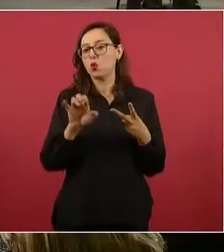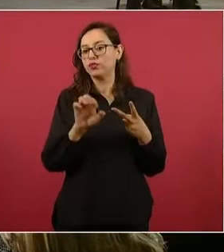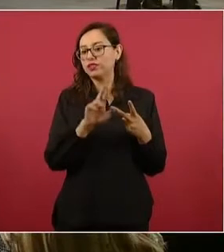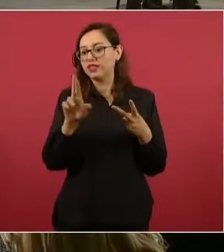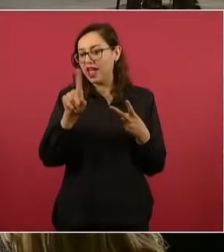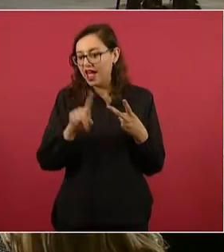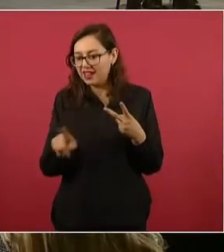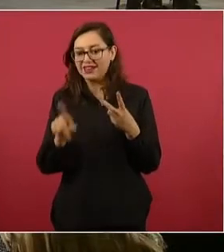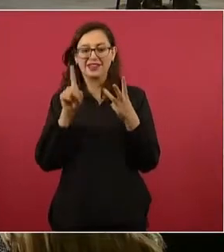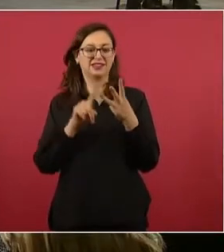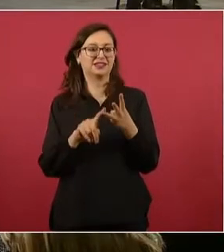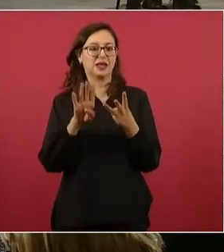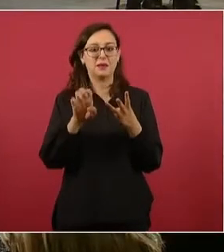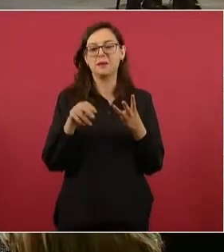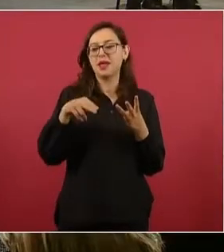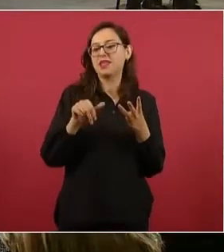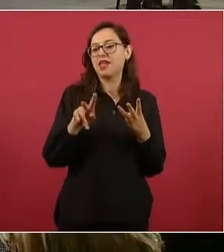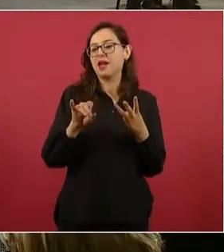Benavides,